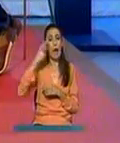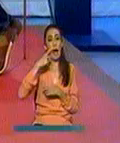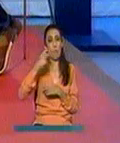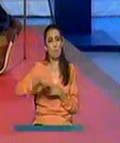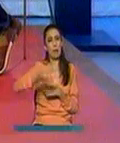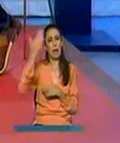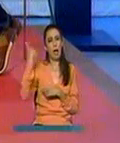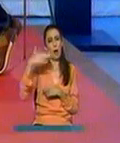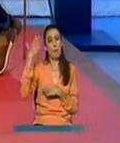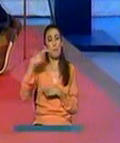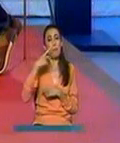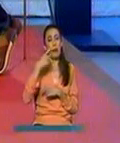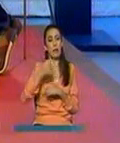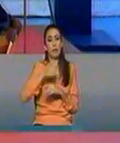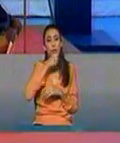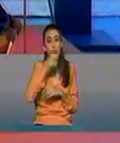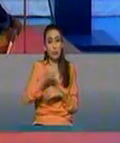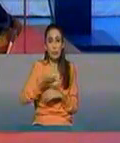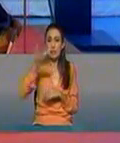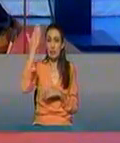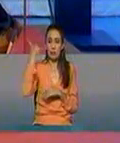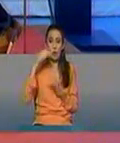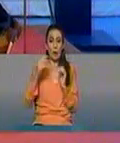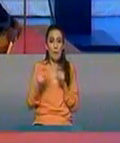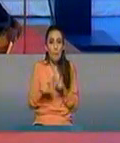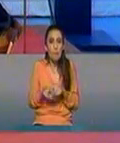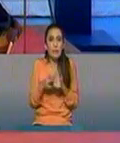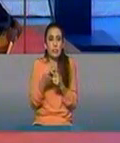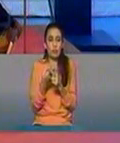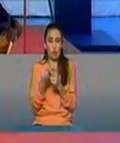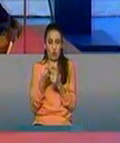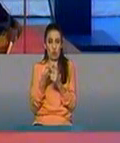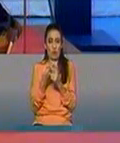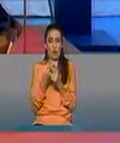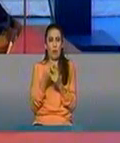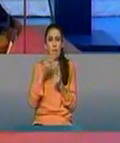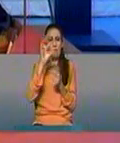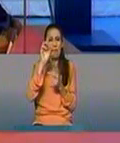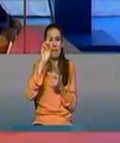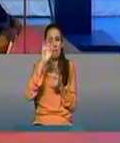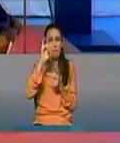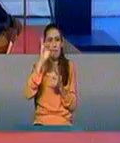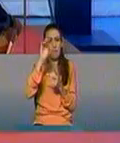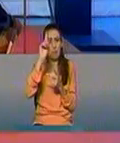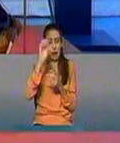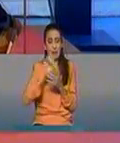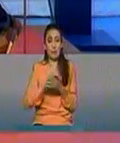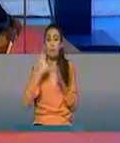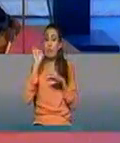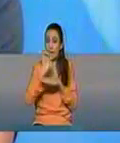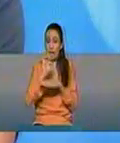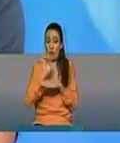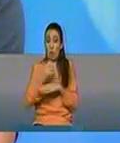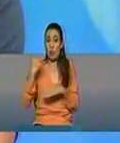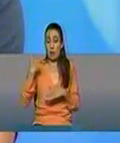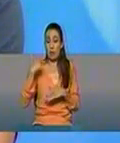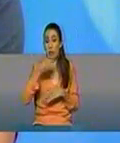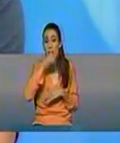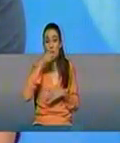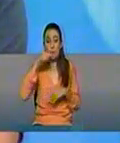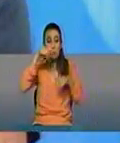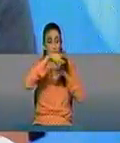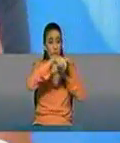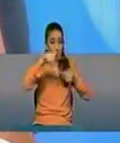hoy por hoy, o capaz es el segundo después de Brasil, el lugar que más cervecerías per cápita tiene en Sudamérica. Ecuador. Ecuador. Uh-huh. En Ecuador tenemos además un lugar